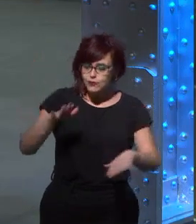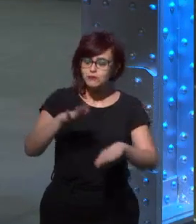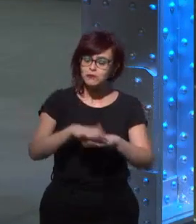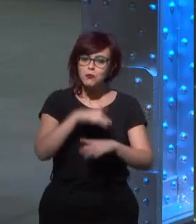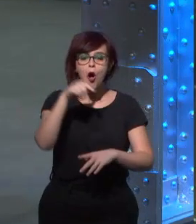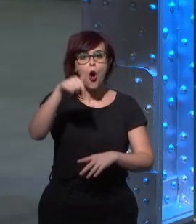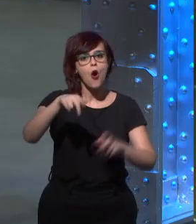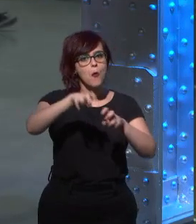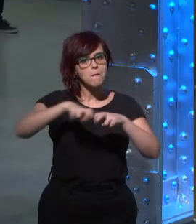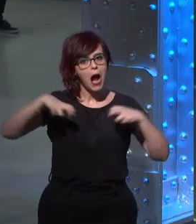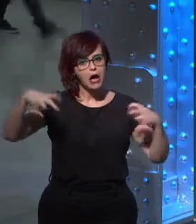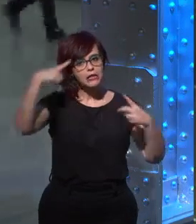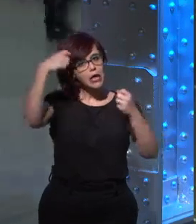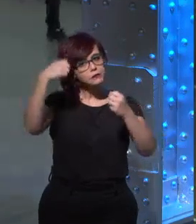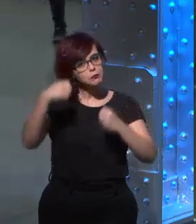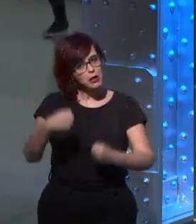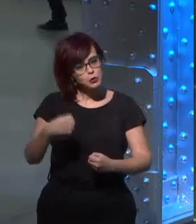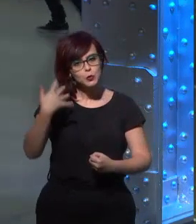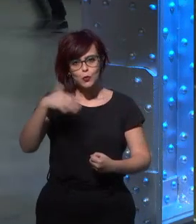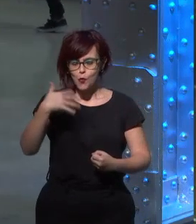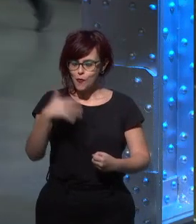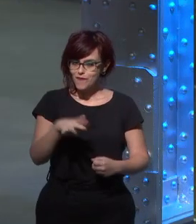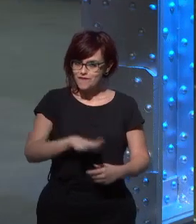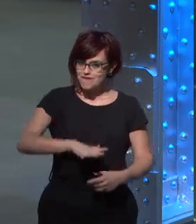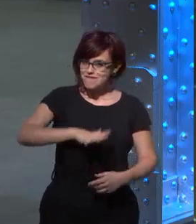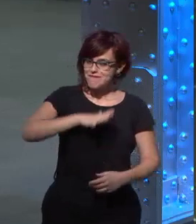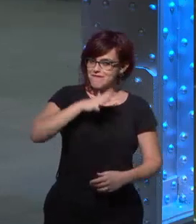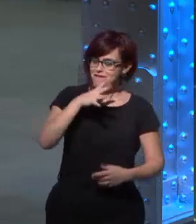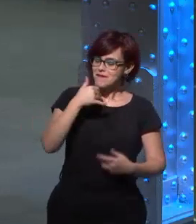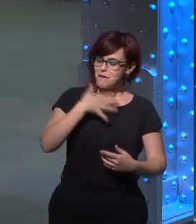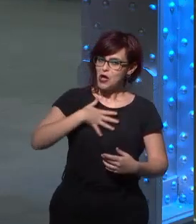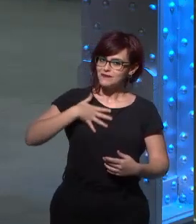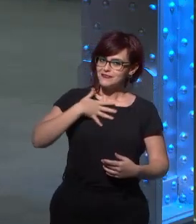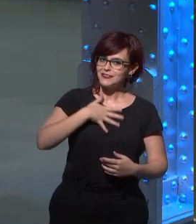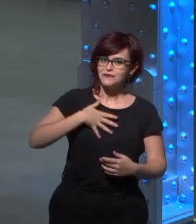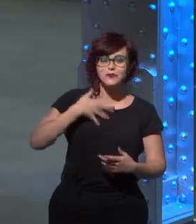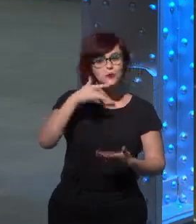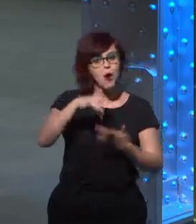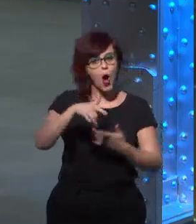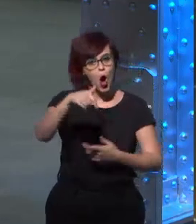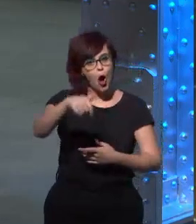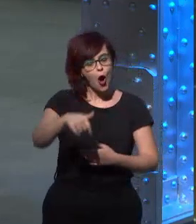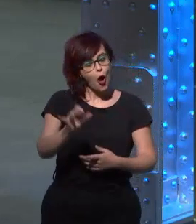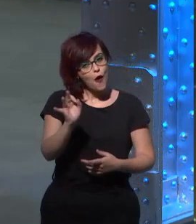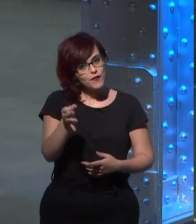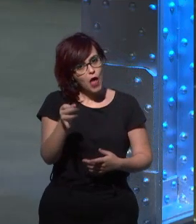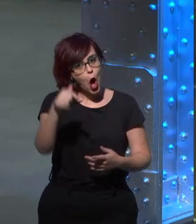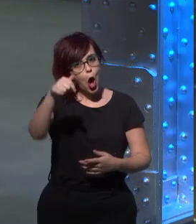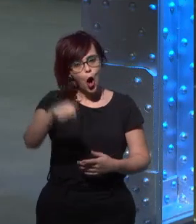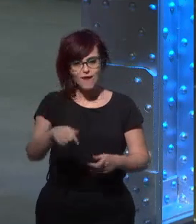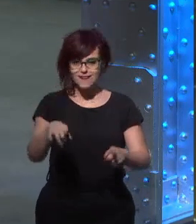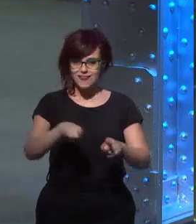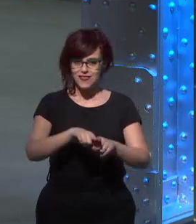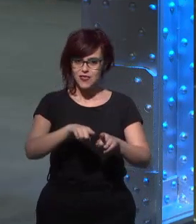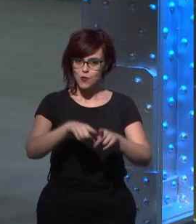de expertos tan imponente. Nos hace estar especialmente satisfechos, la verdad, porque hoy levantamos el telón